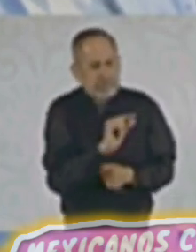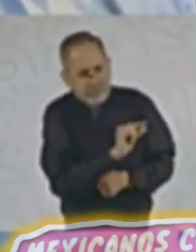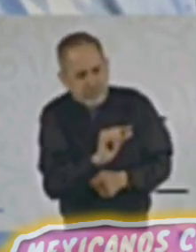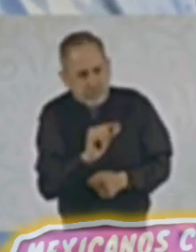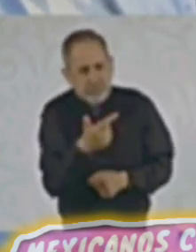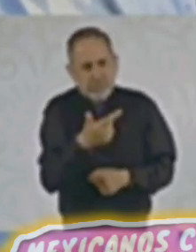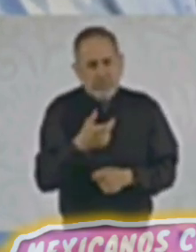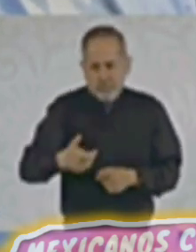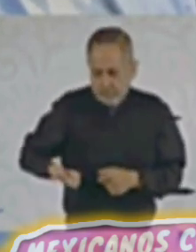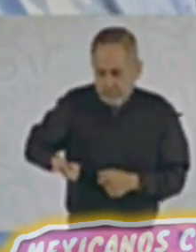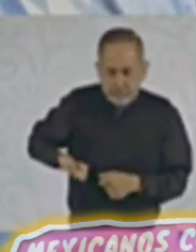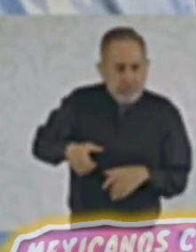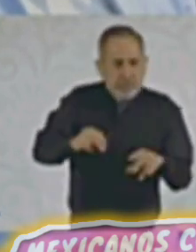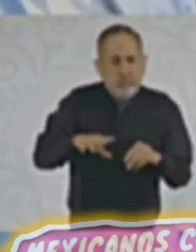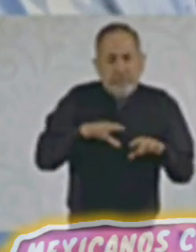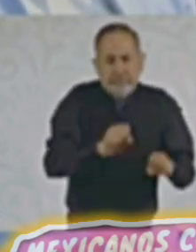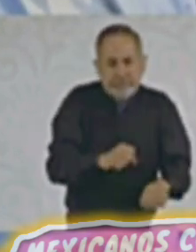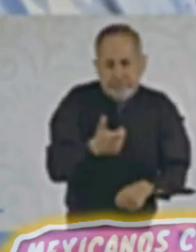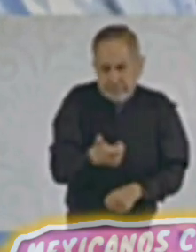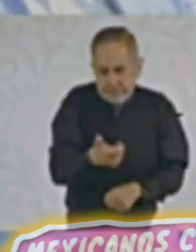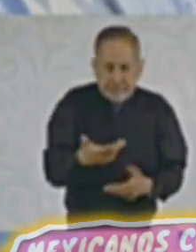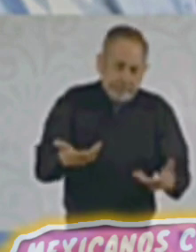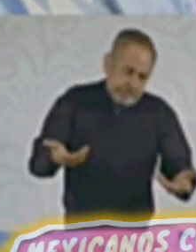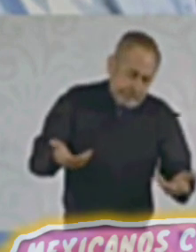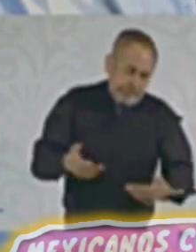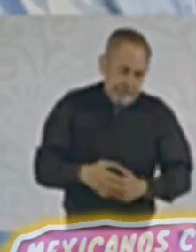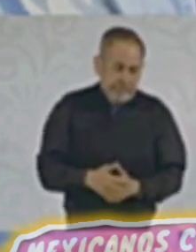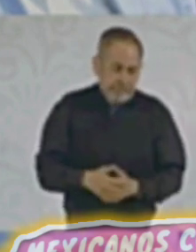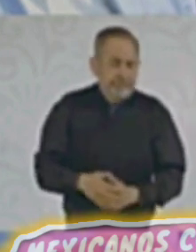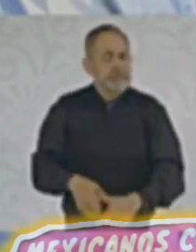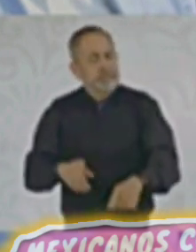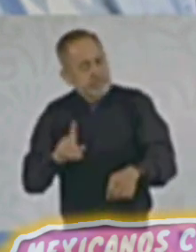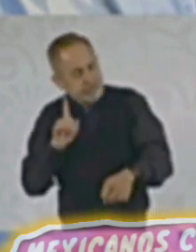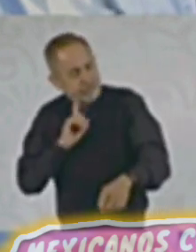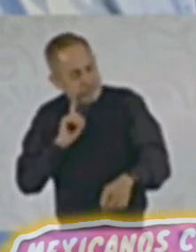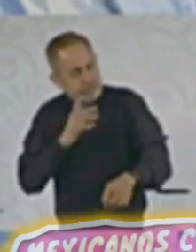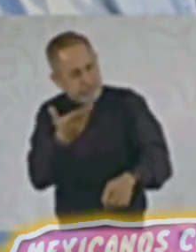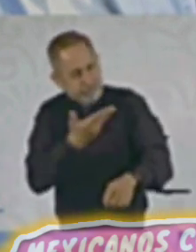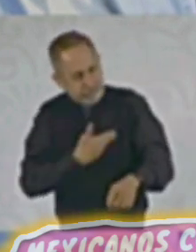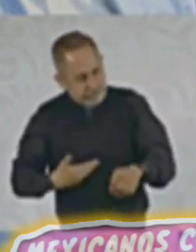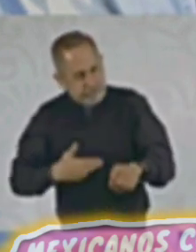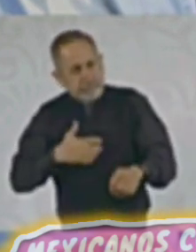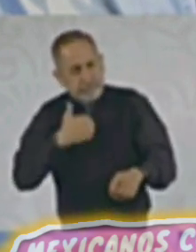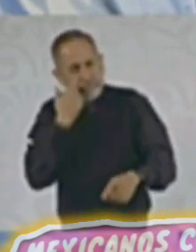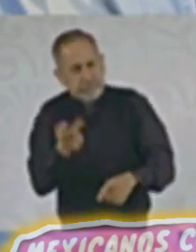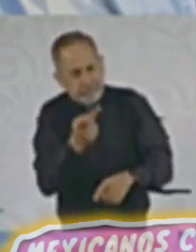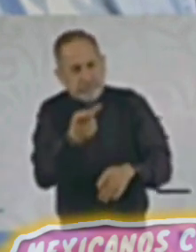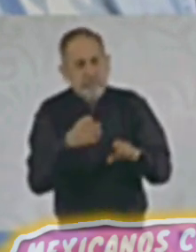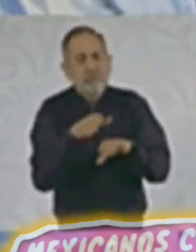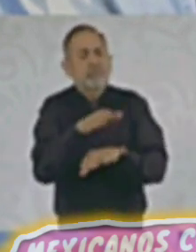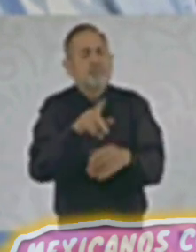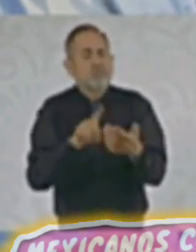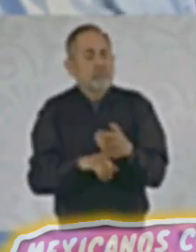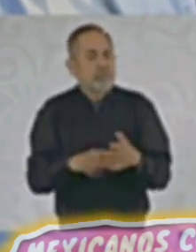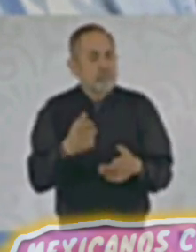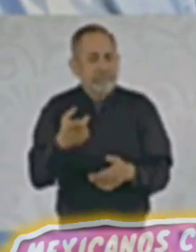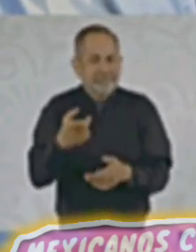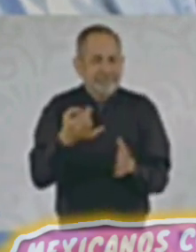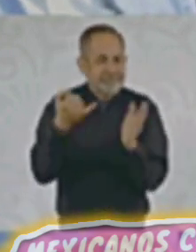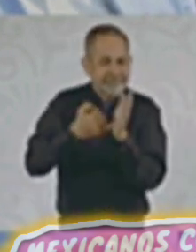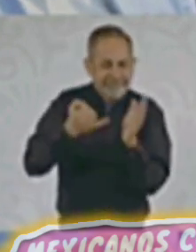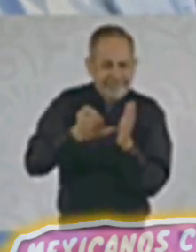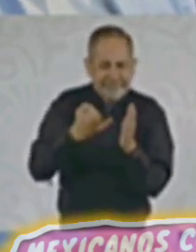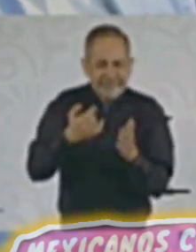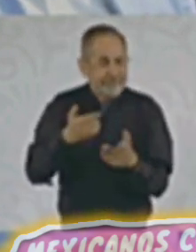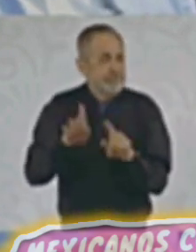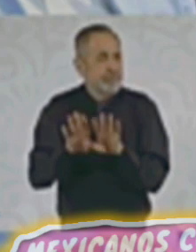final pegan al bolsillo. Presidenta, también quería yo preguntarle respecto a este tema del déficit fiscal, que